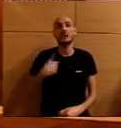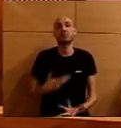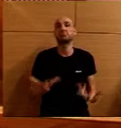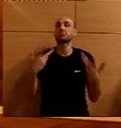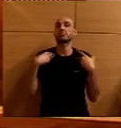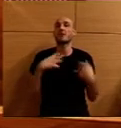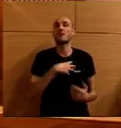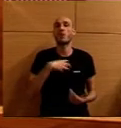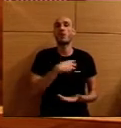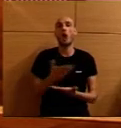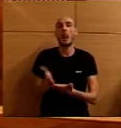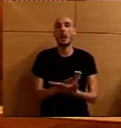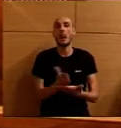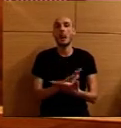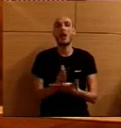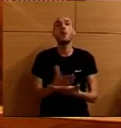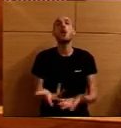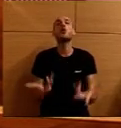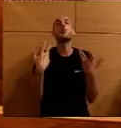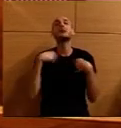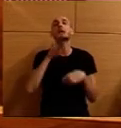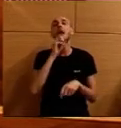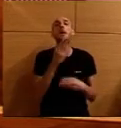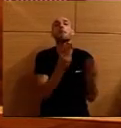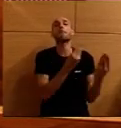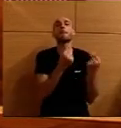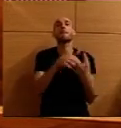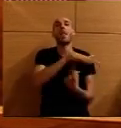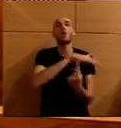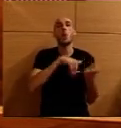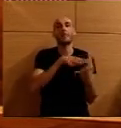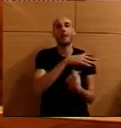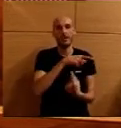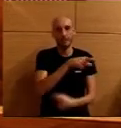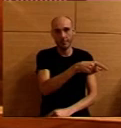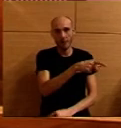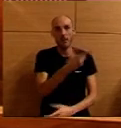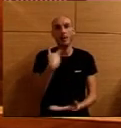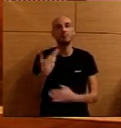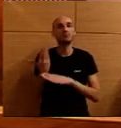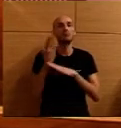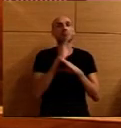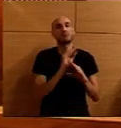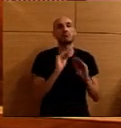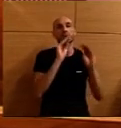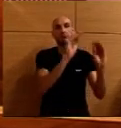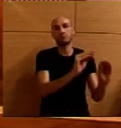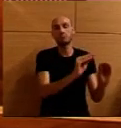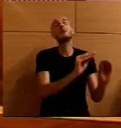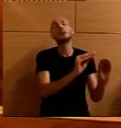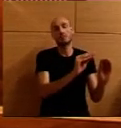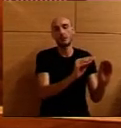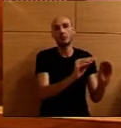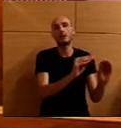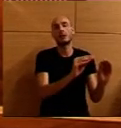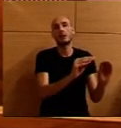pero es competencia de medio ambiente, se trasladó la propuesta a medio ambiente y en la situación que está, me dirigiré a ellos para ver en qué situación está, pero